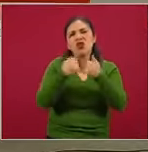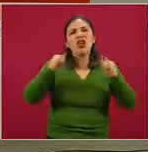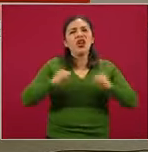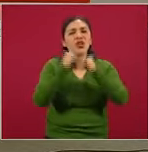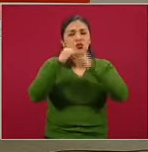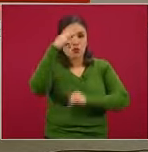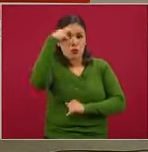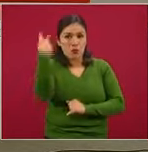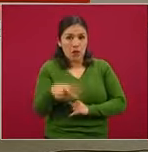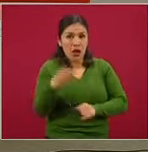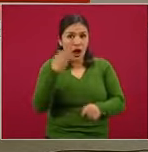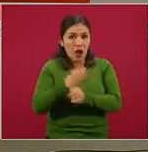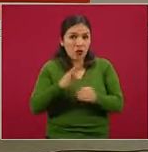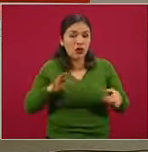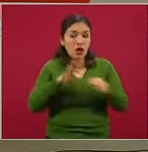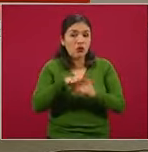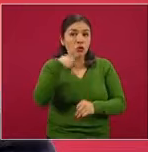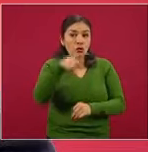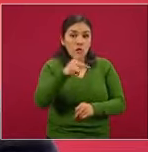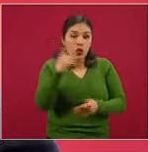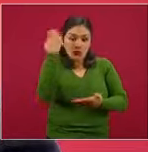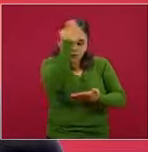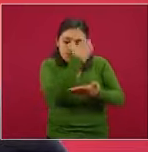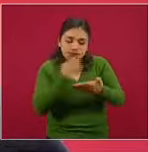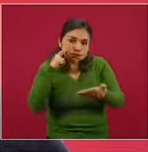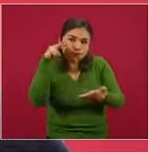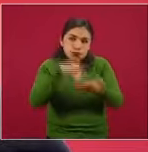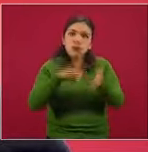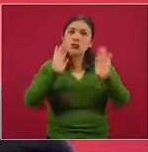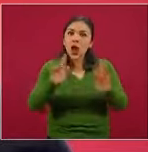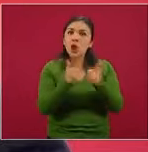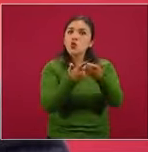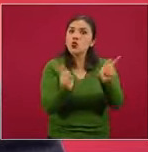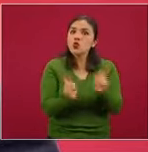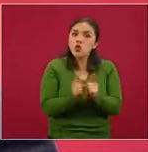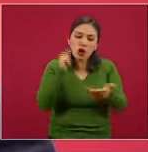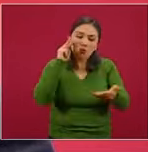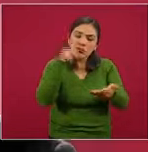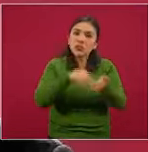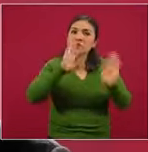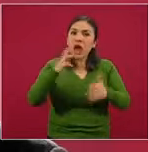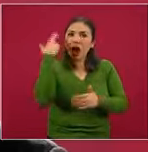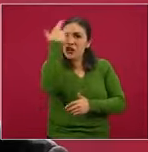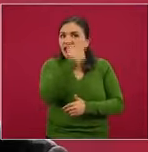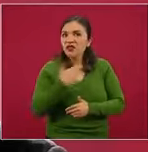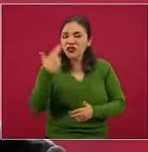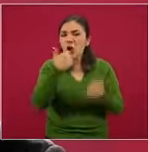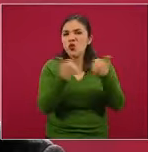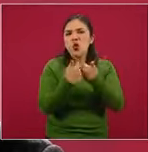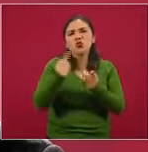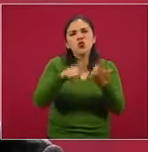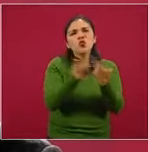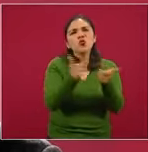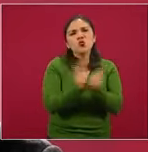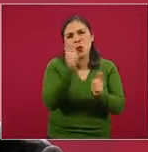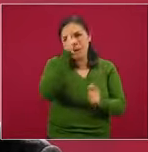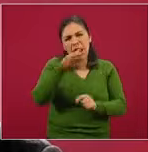instituciones mexicanas. Su protocolo ya fue revisado por un comité integrado de ética, bioseguridad